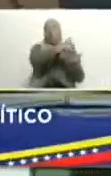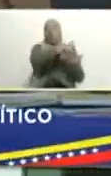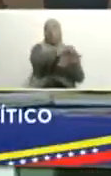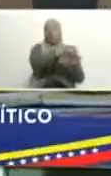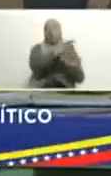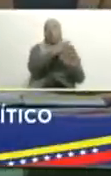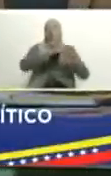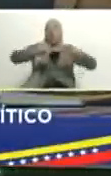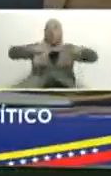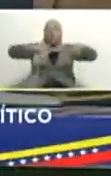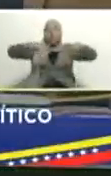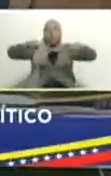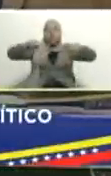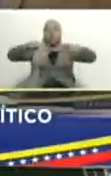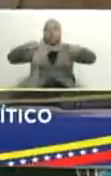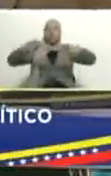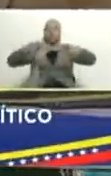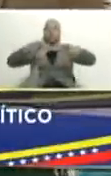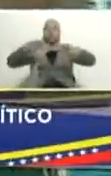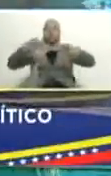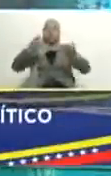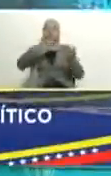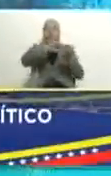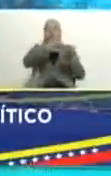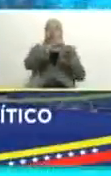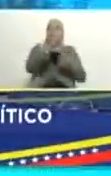A los motorizados y a los no motorizados de Nueva York.